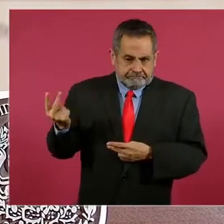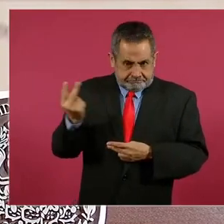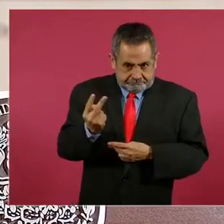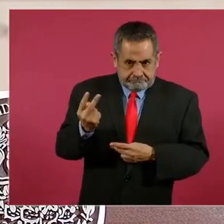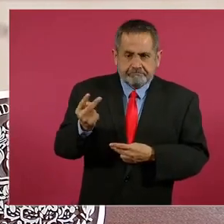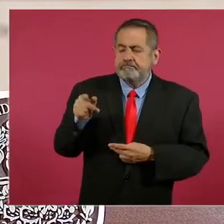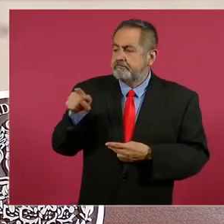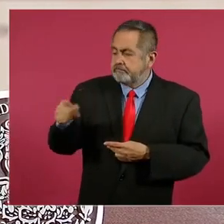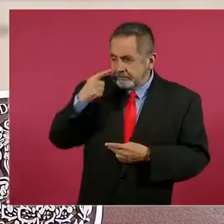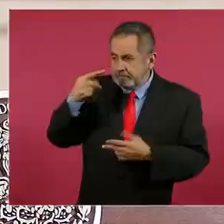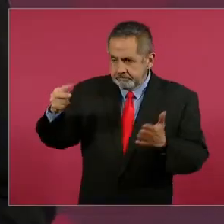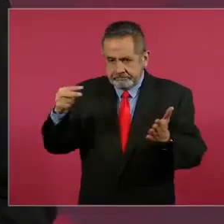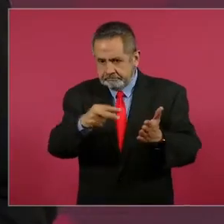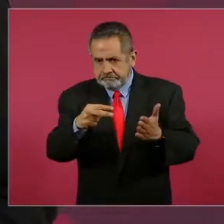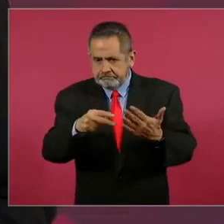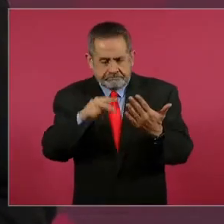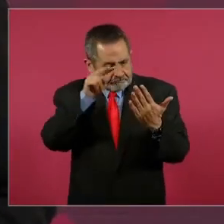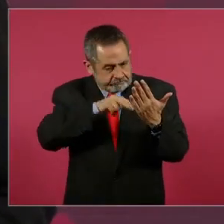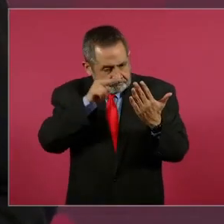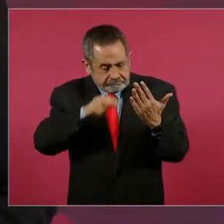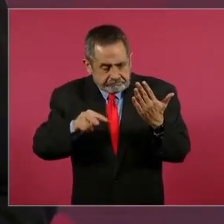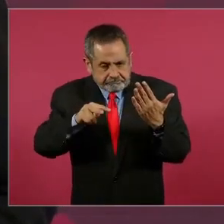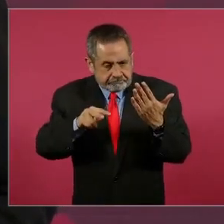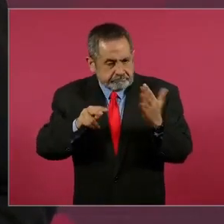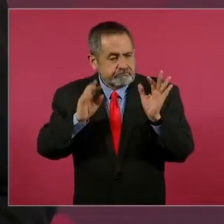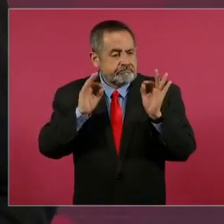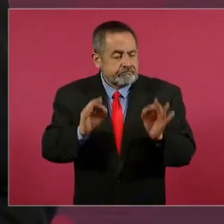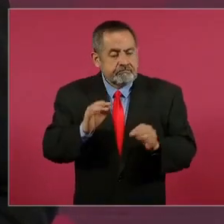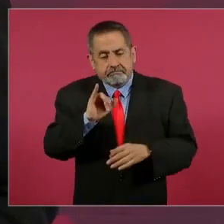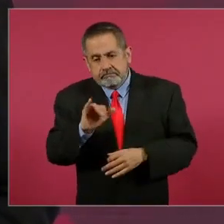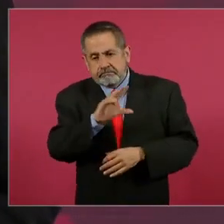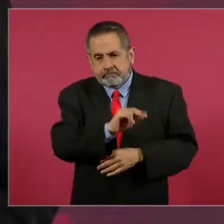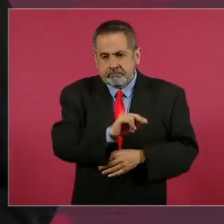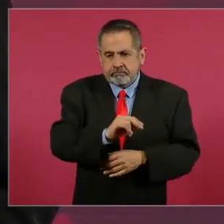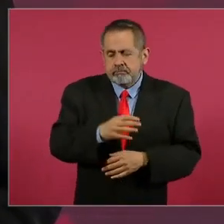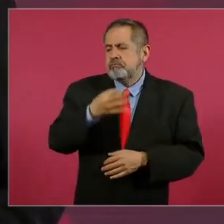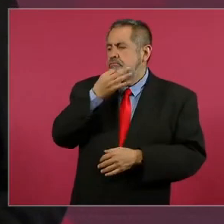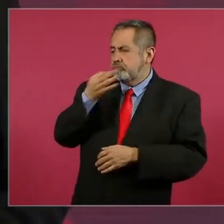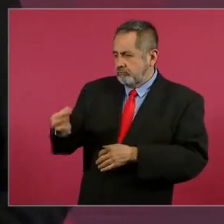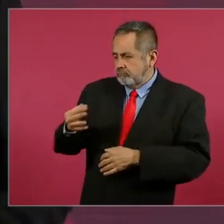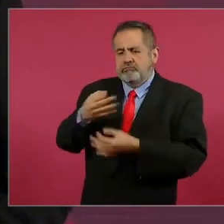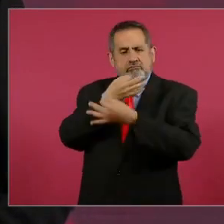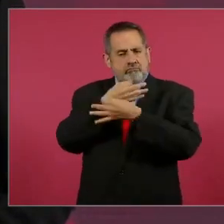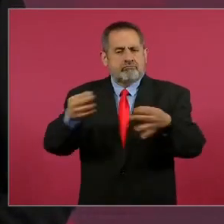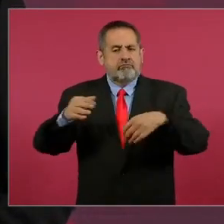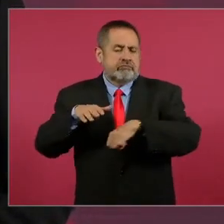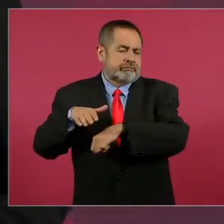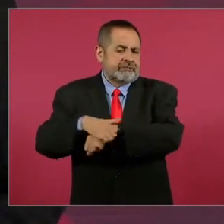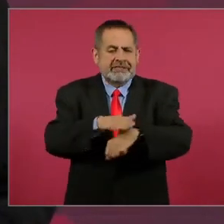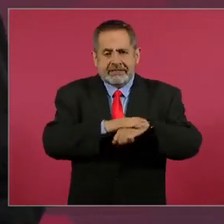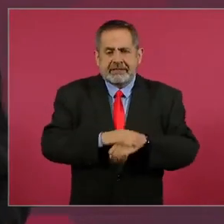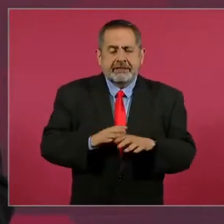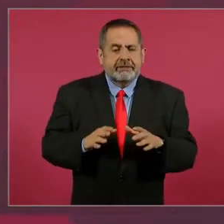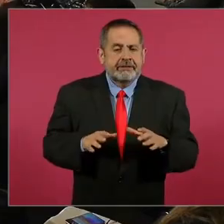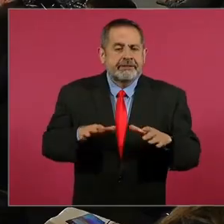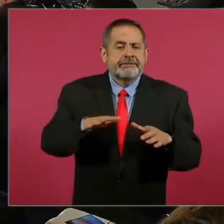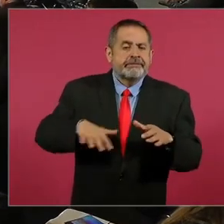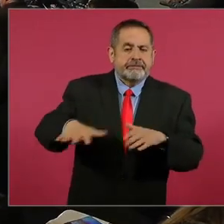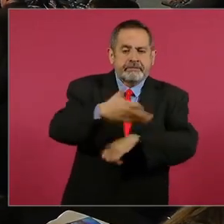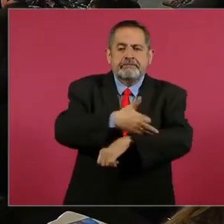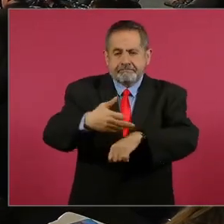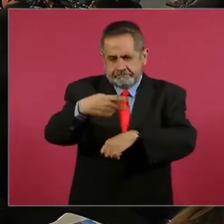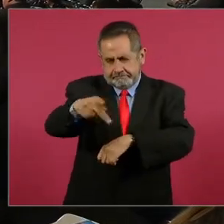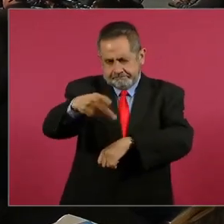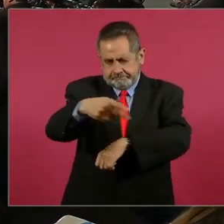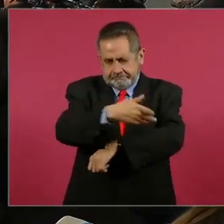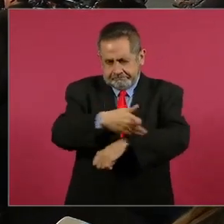este asunto y te vamos a informar, o vamos a informarles a las personas,